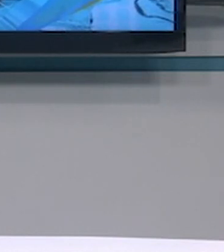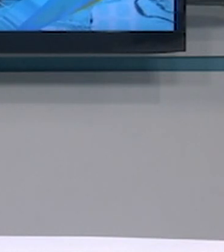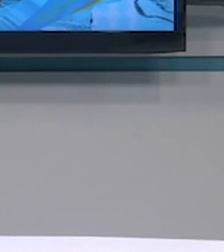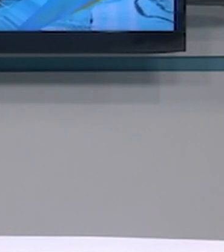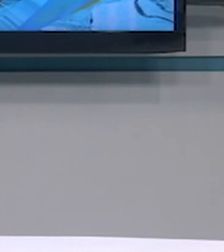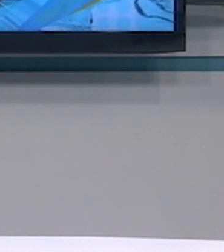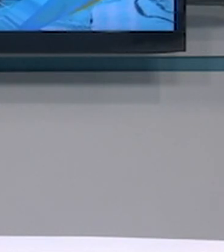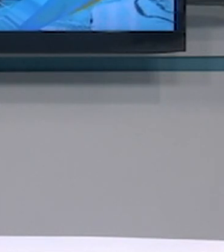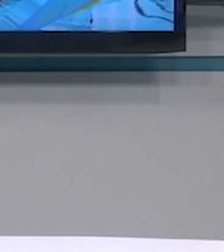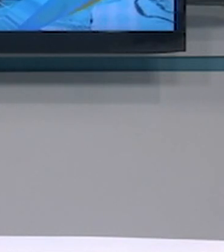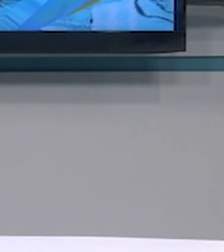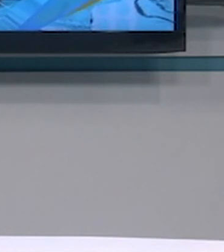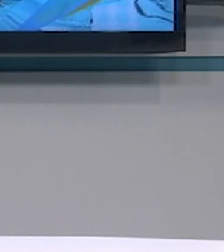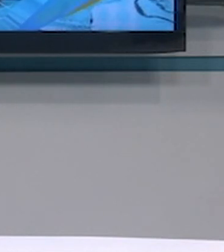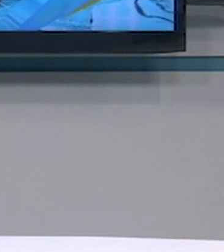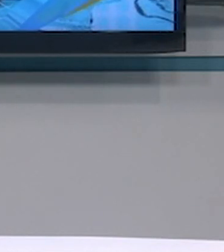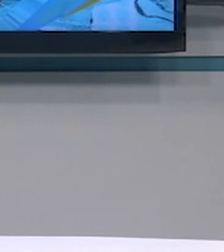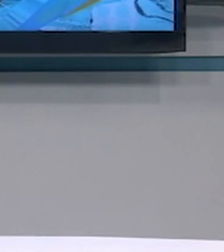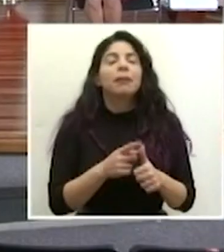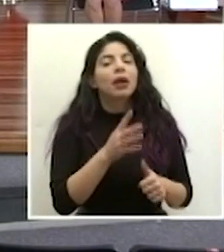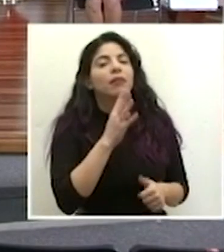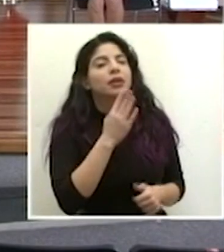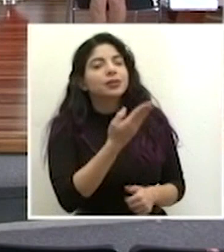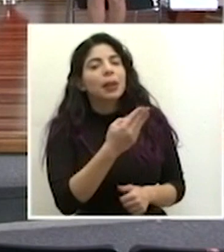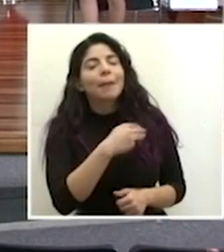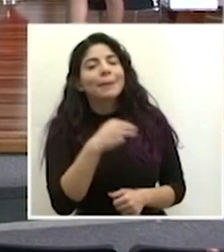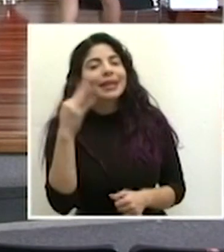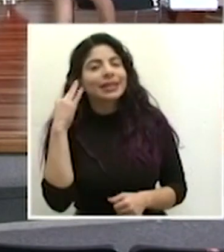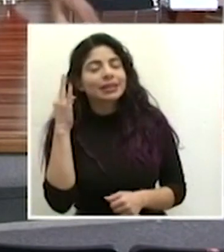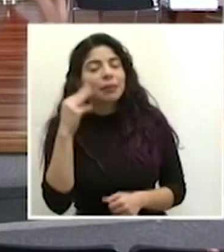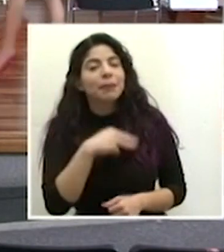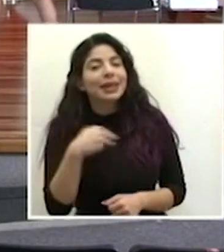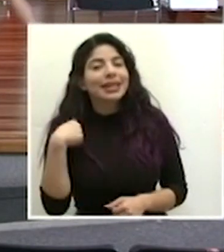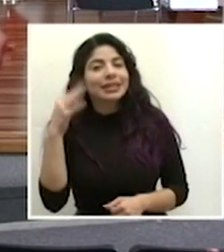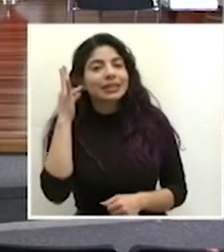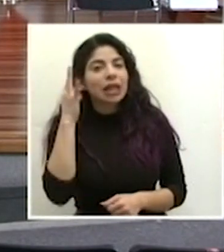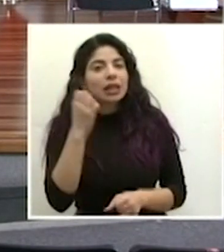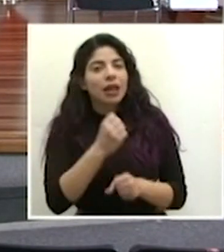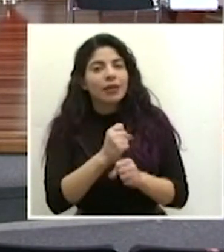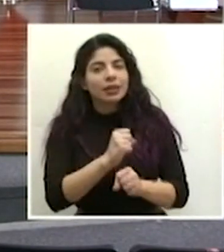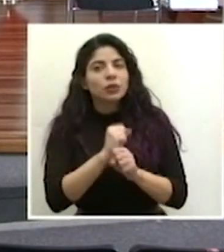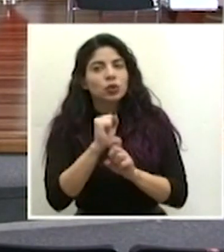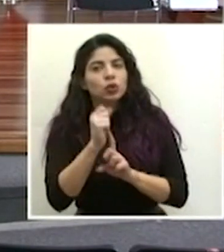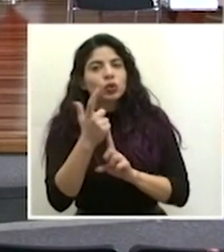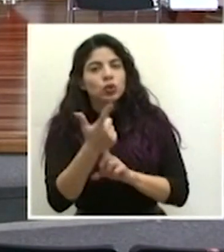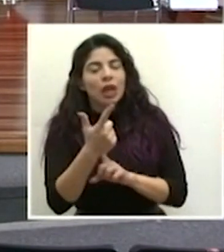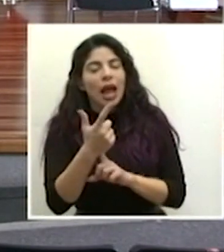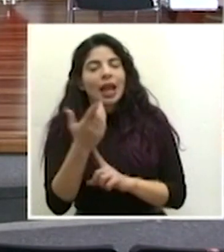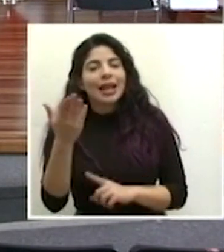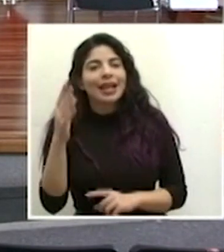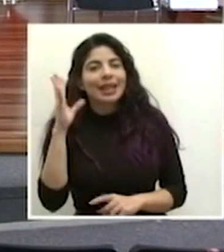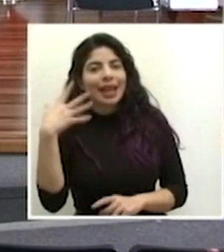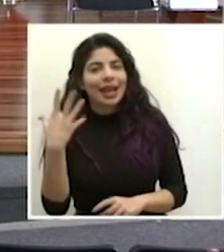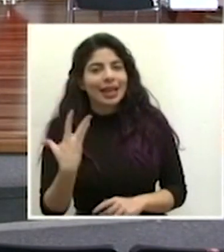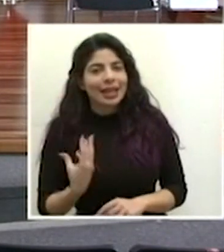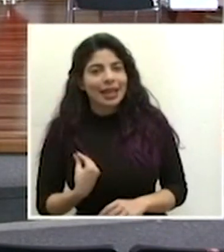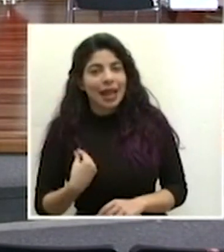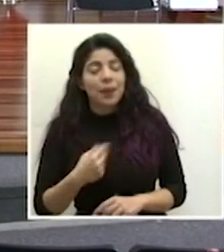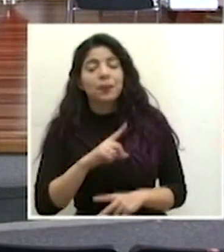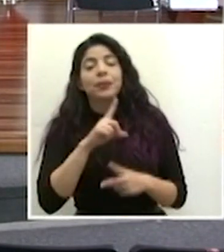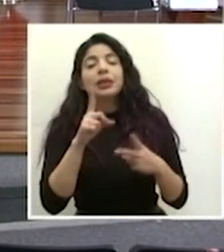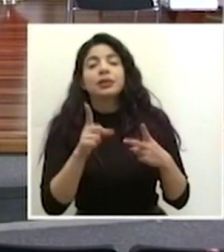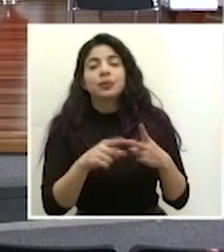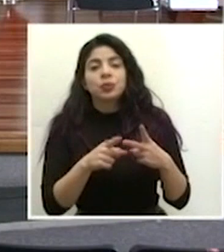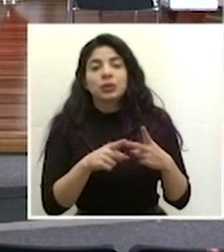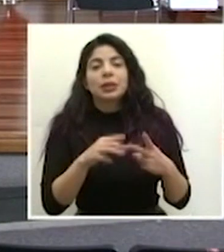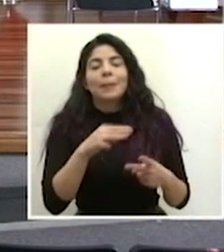y recontratando a sus colaboradores. La ministra de Trabajo y Seguridad Social, Yanina Dinarte, aseguró que hace 2 semanas